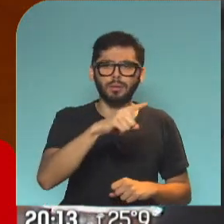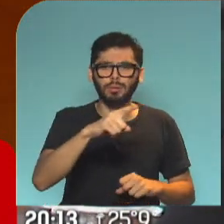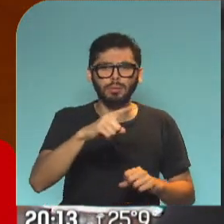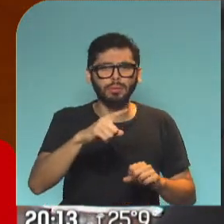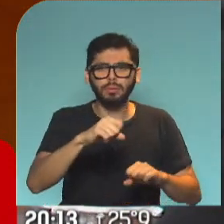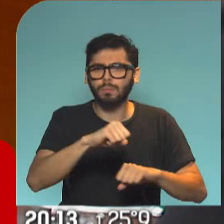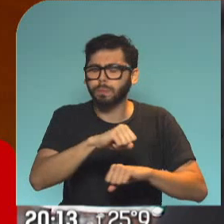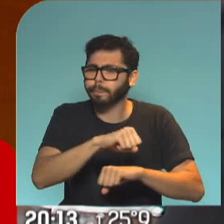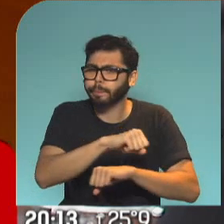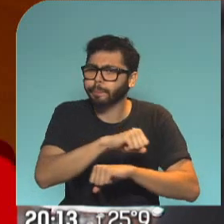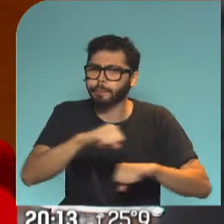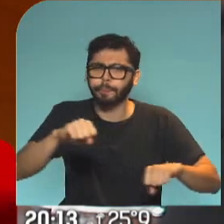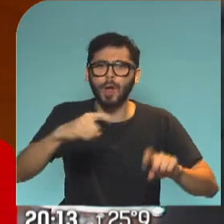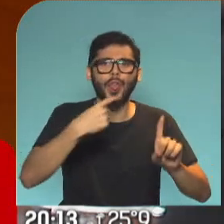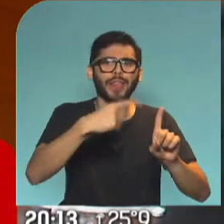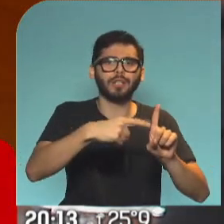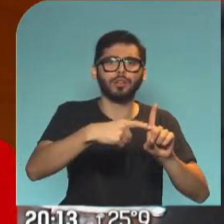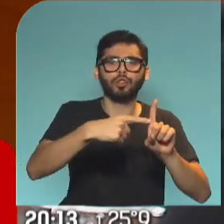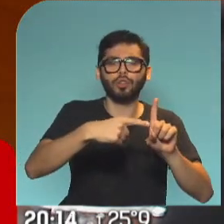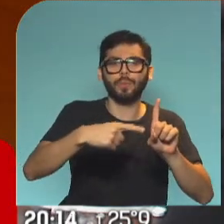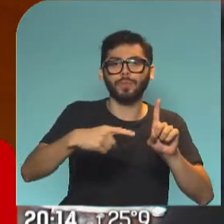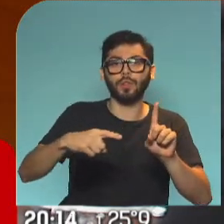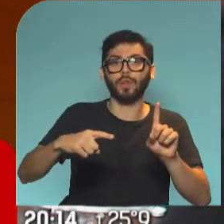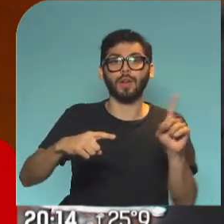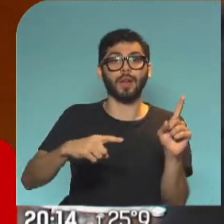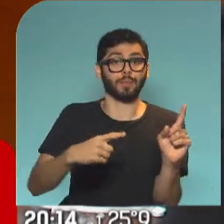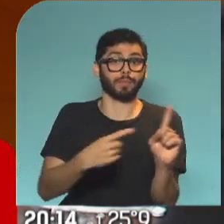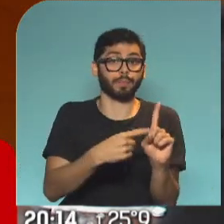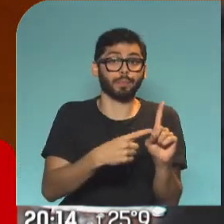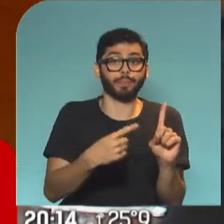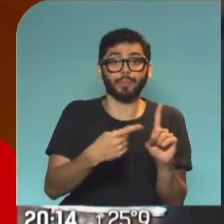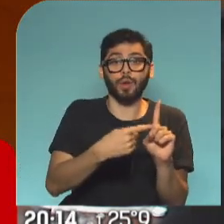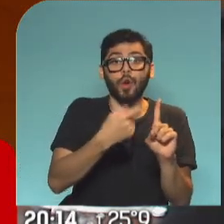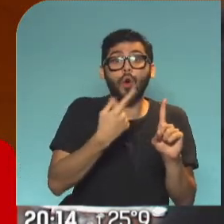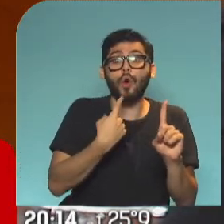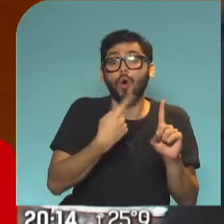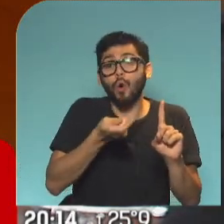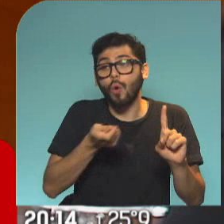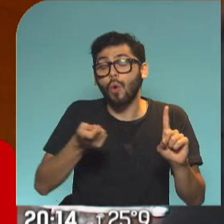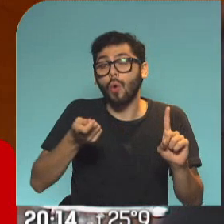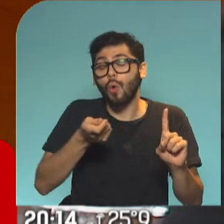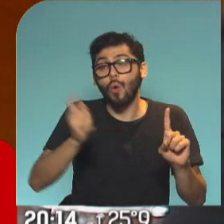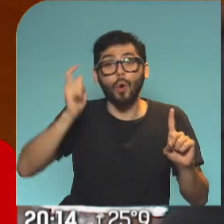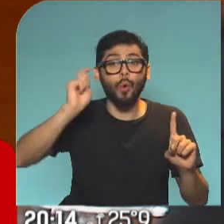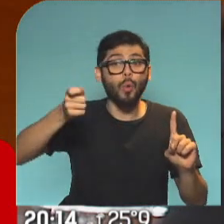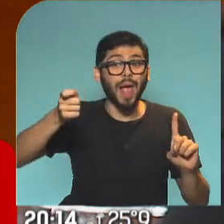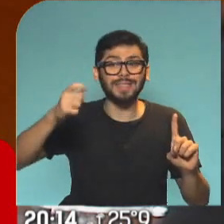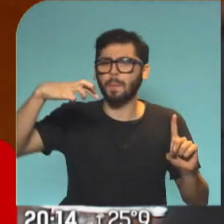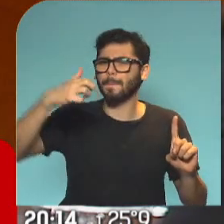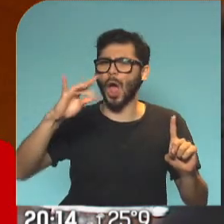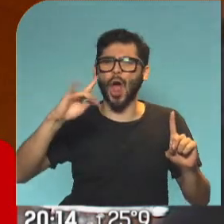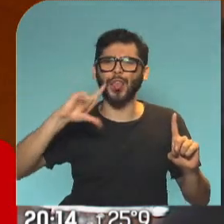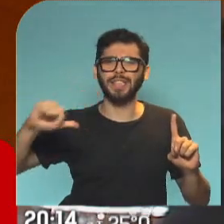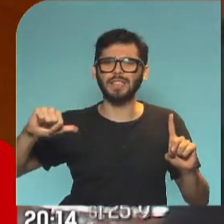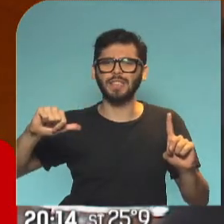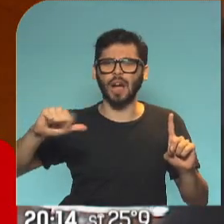diciendo que él ordenaba al representante el ejecutivo a denunciar el juez ramón padilla esto me parece que es